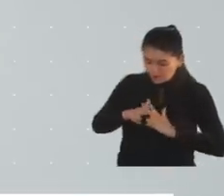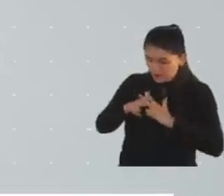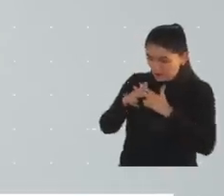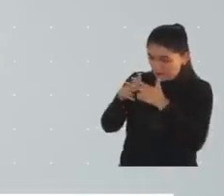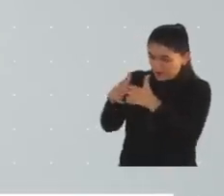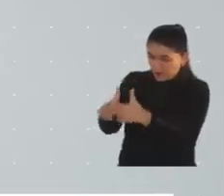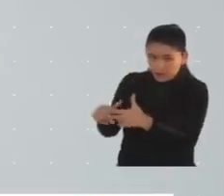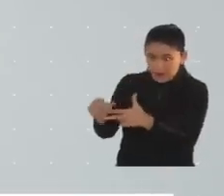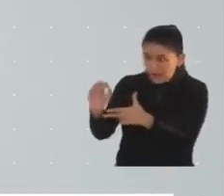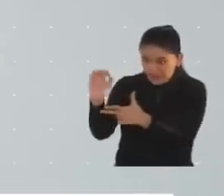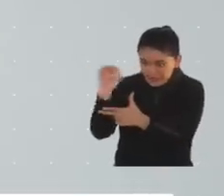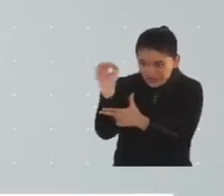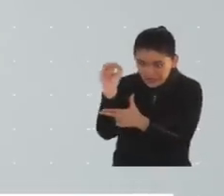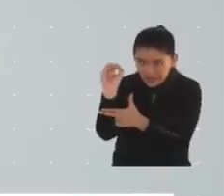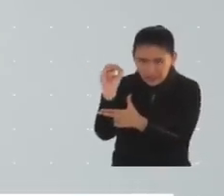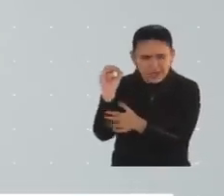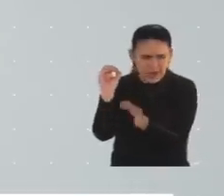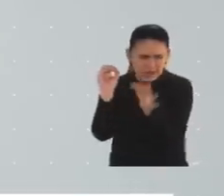ni